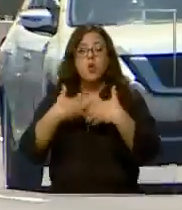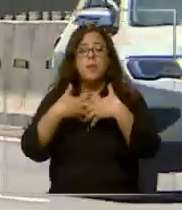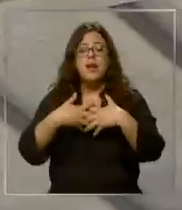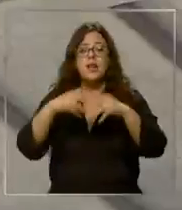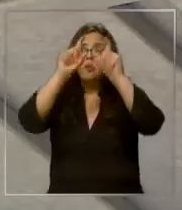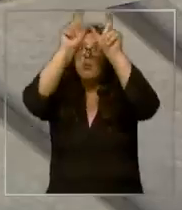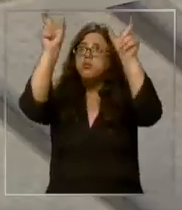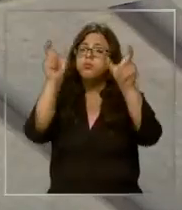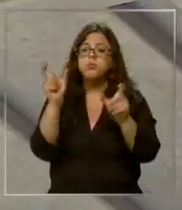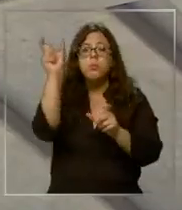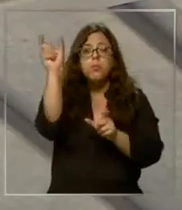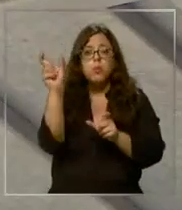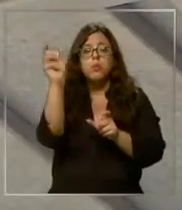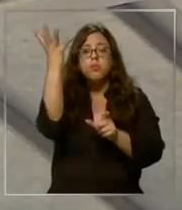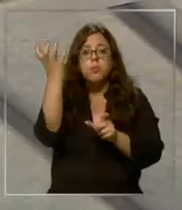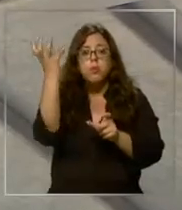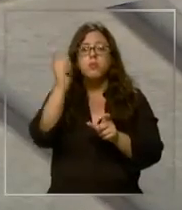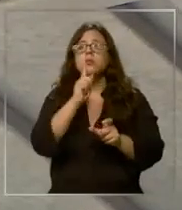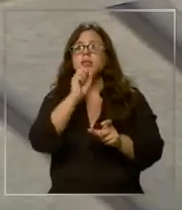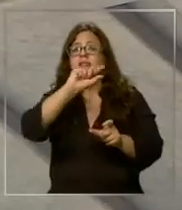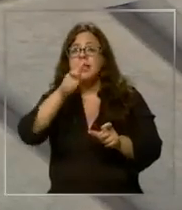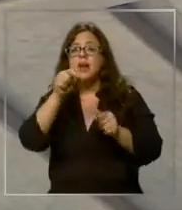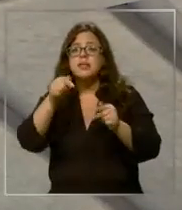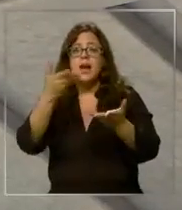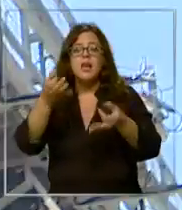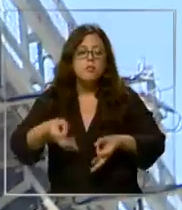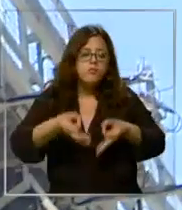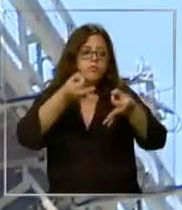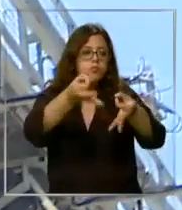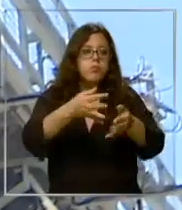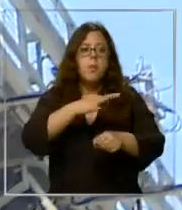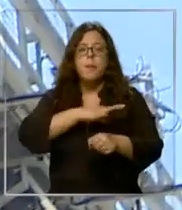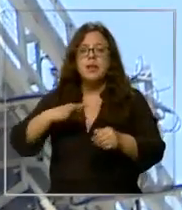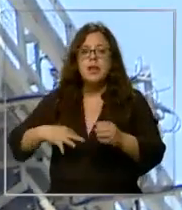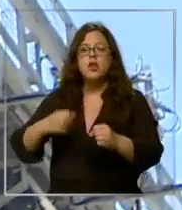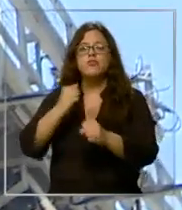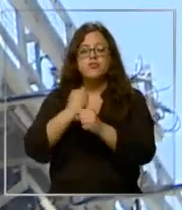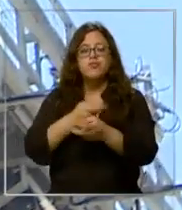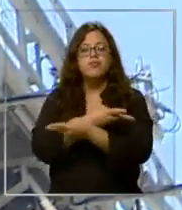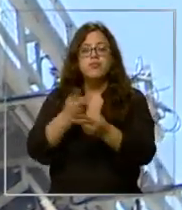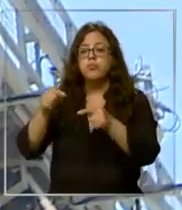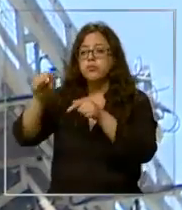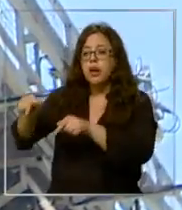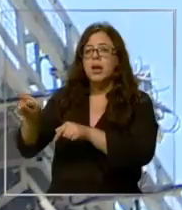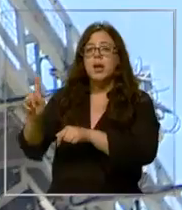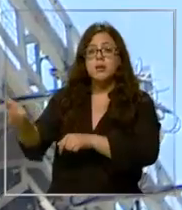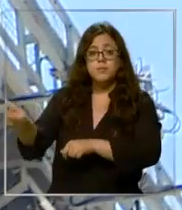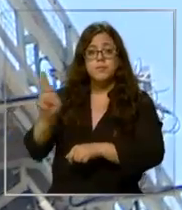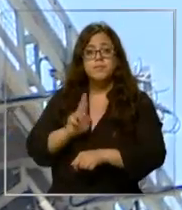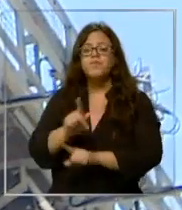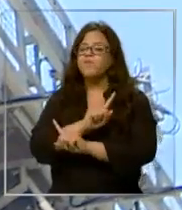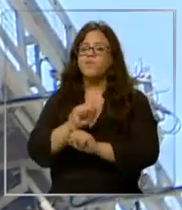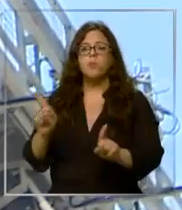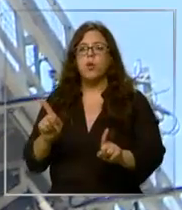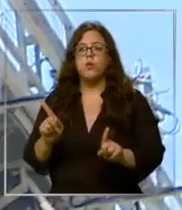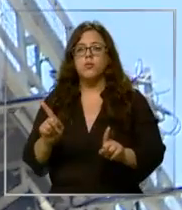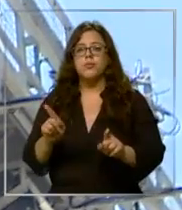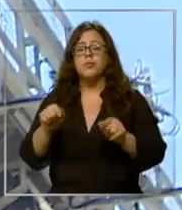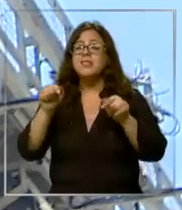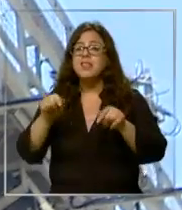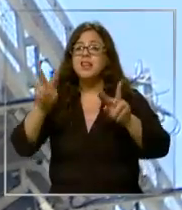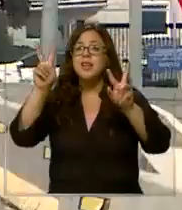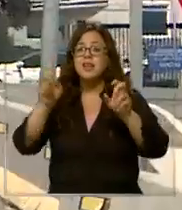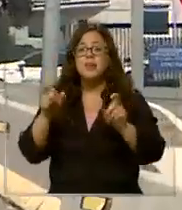TAG, iniciativa que ya fue presentada al Ministerio de Obras Públicas. Desde esa cartera no estuvieron disponibles para una declaración. A juicio